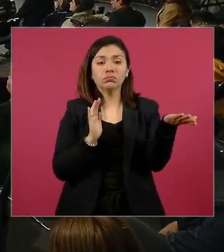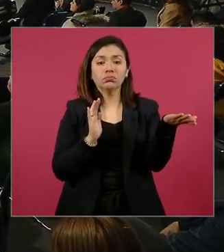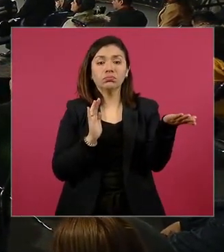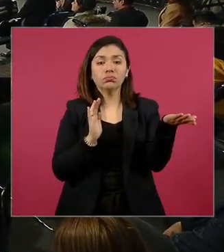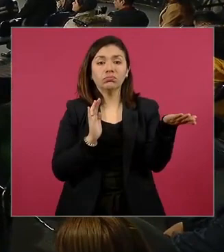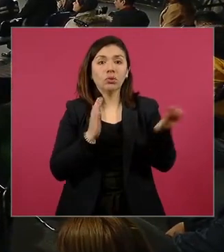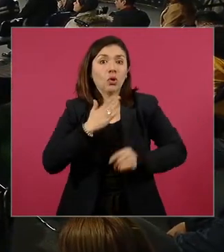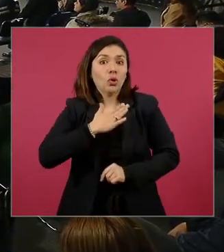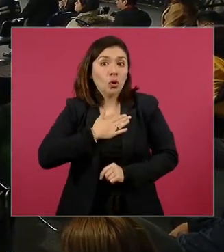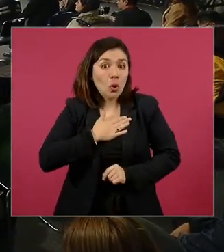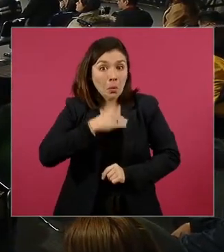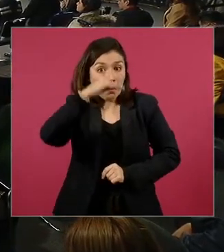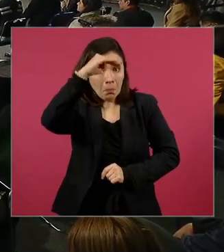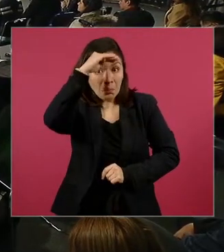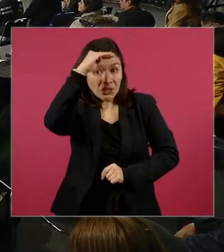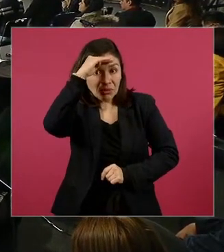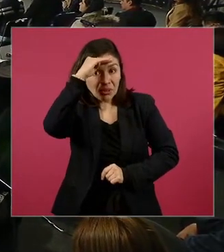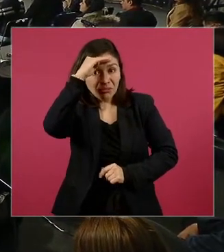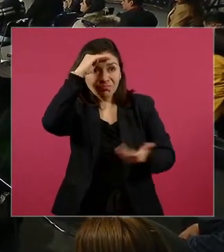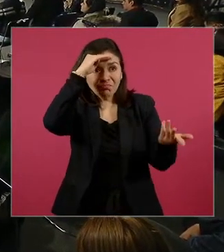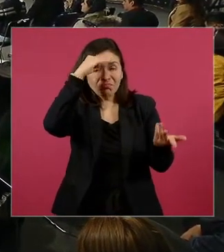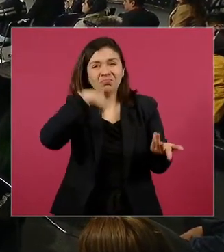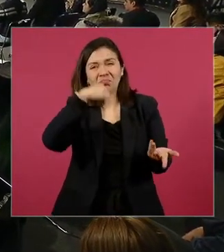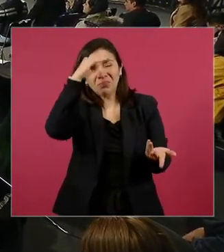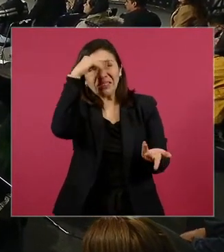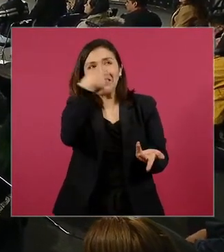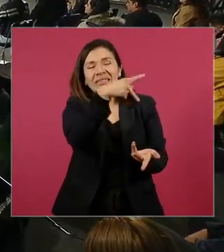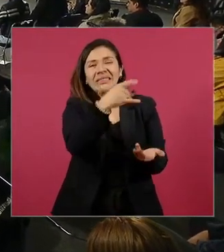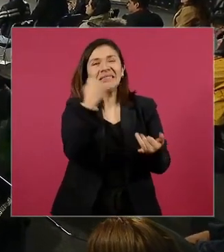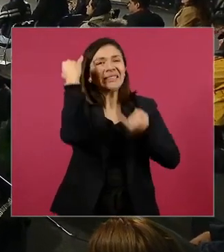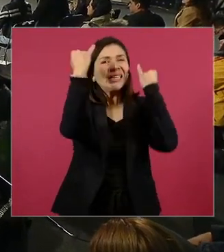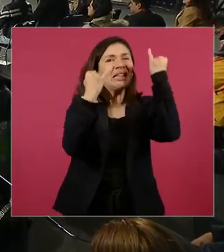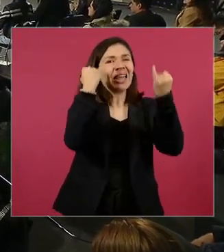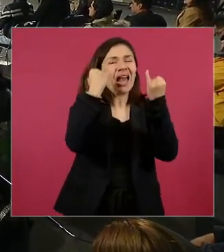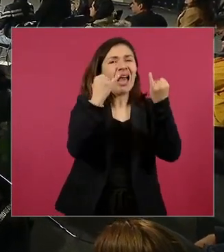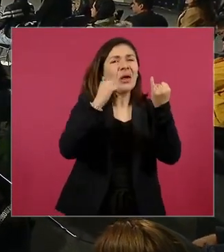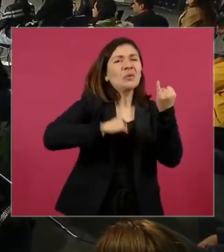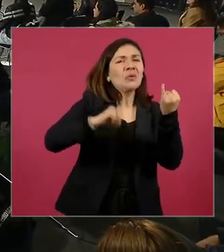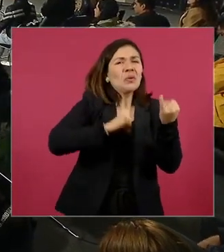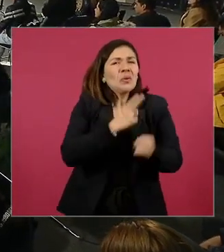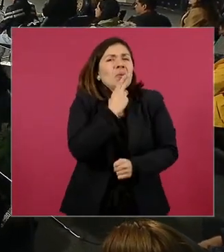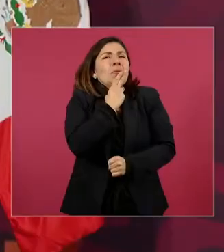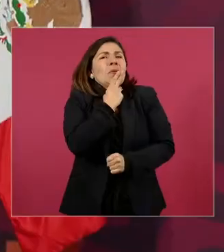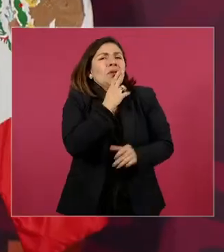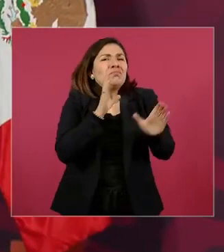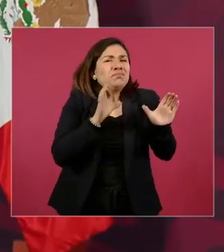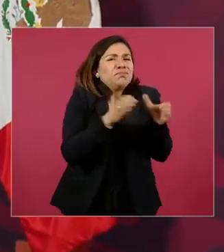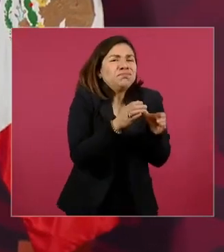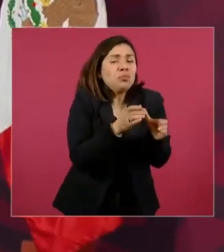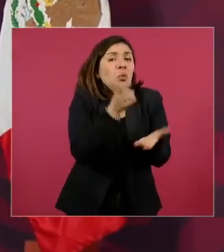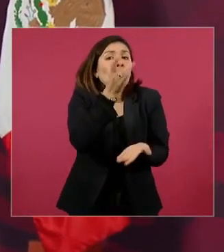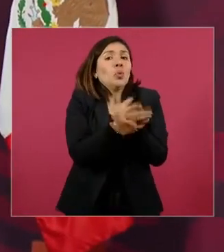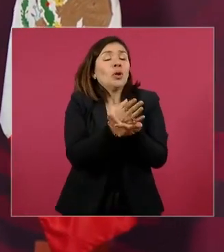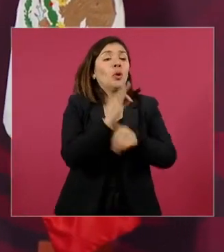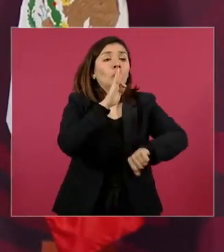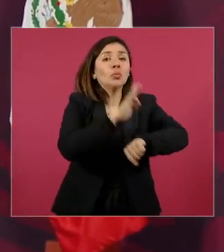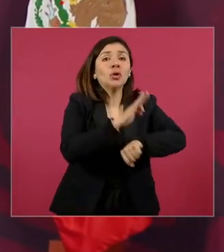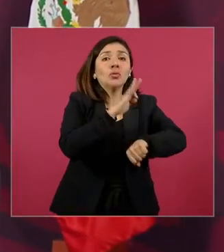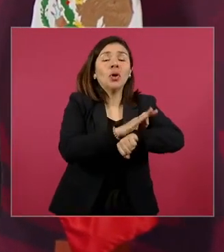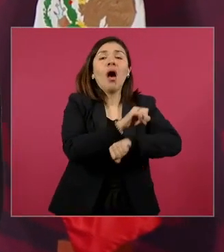que yo considero conservador, a favor siempre